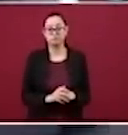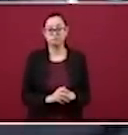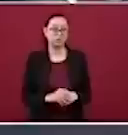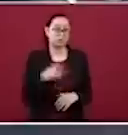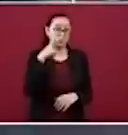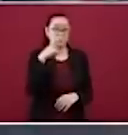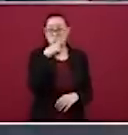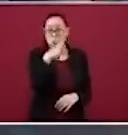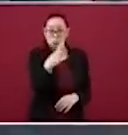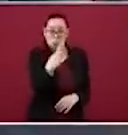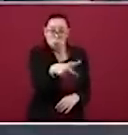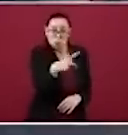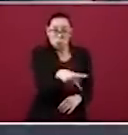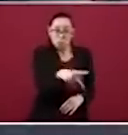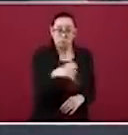voluntaria,